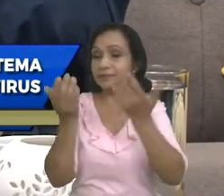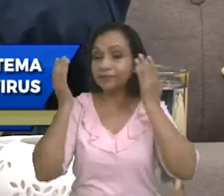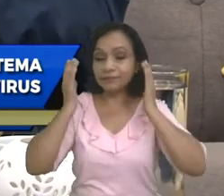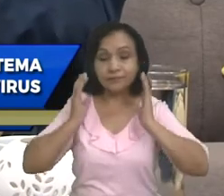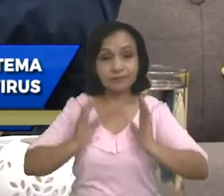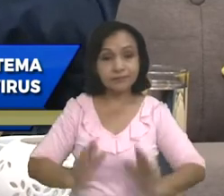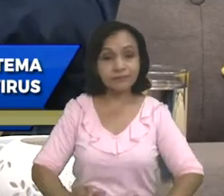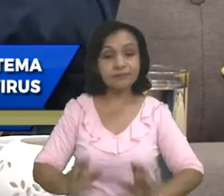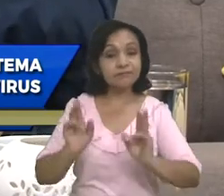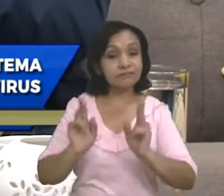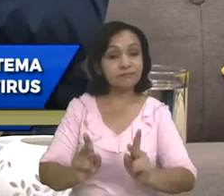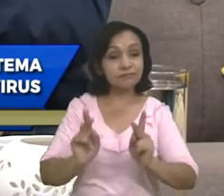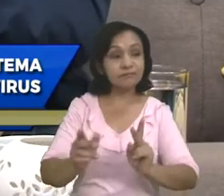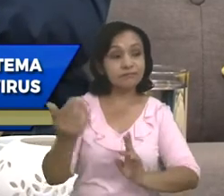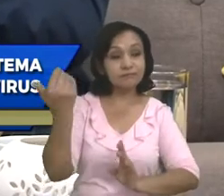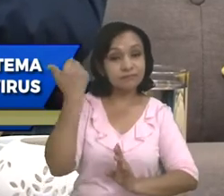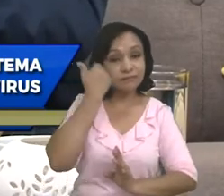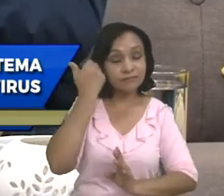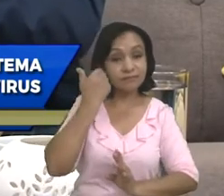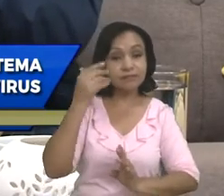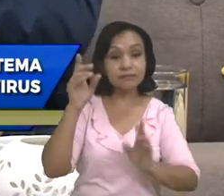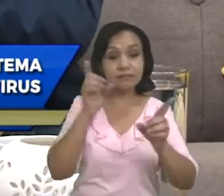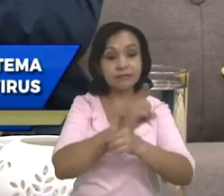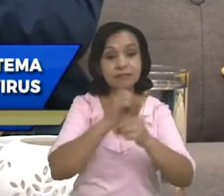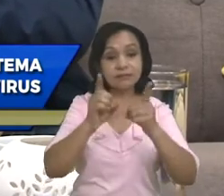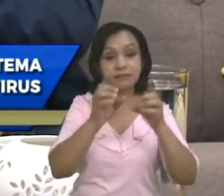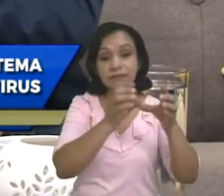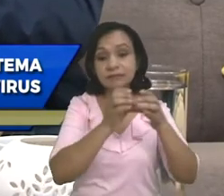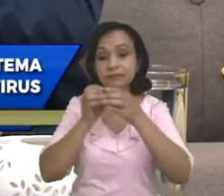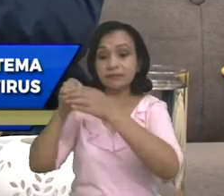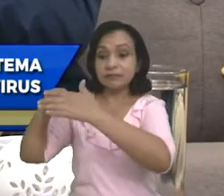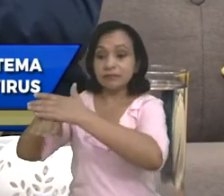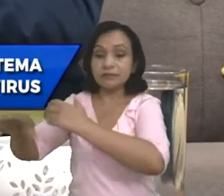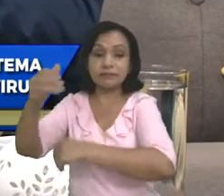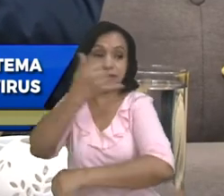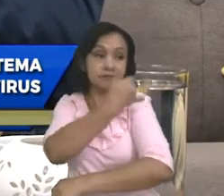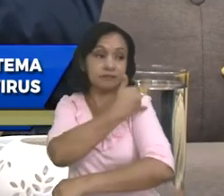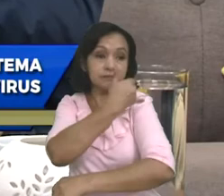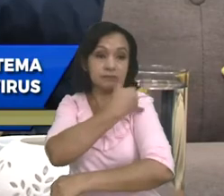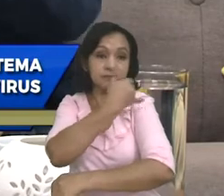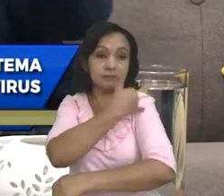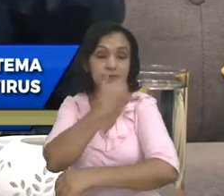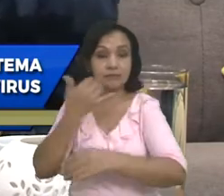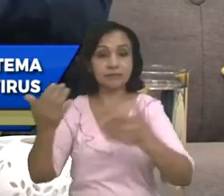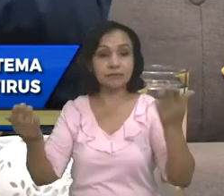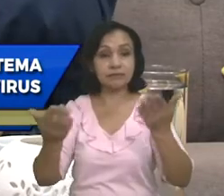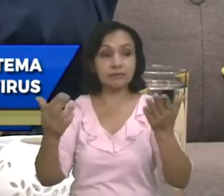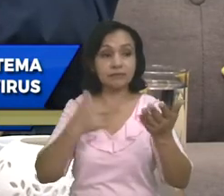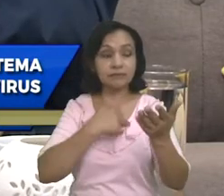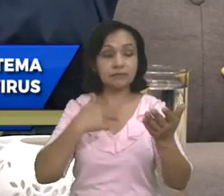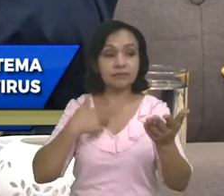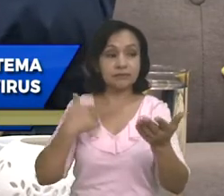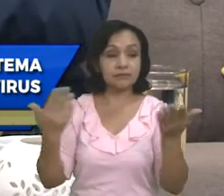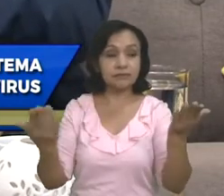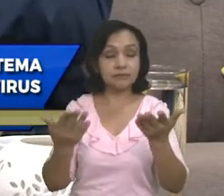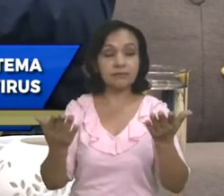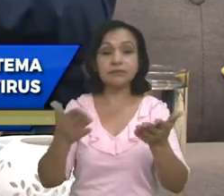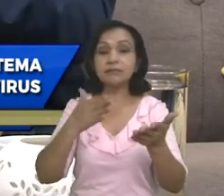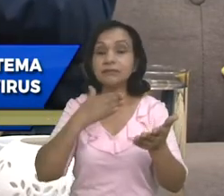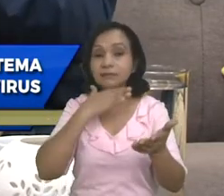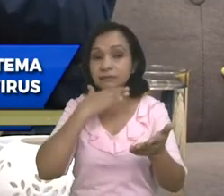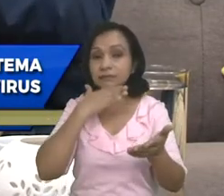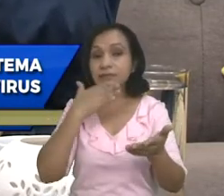persona requiere estar en cuidado en hospitalizado para distraer la atención y no se complique a una situación